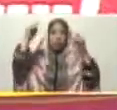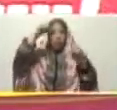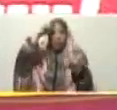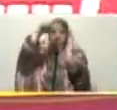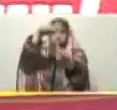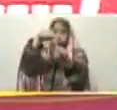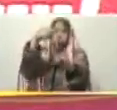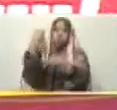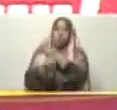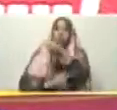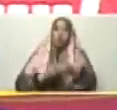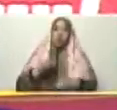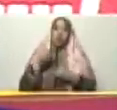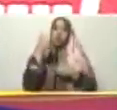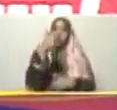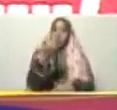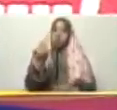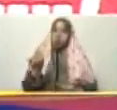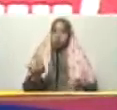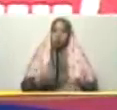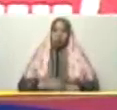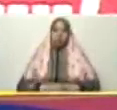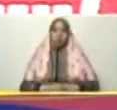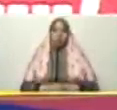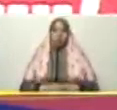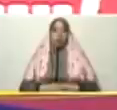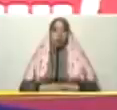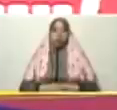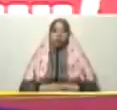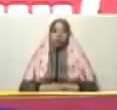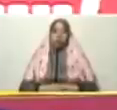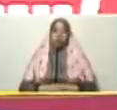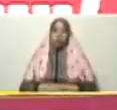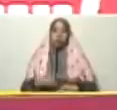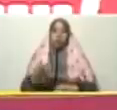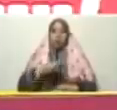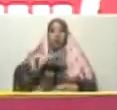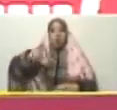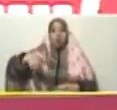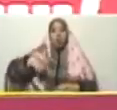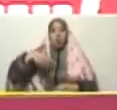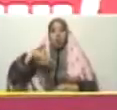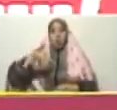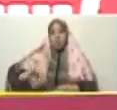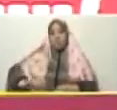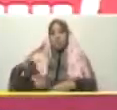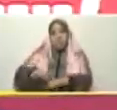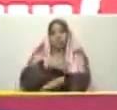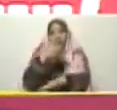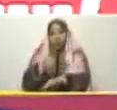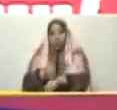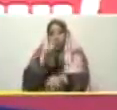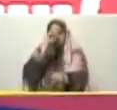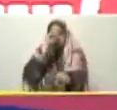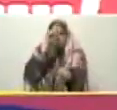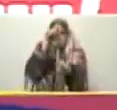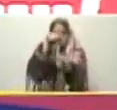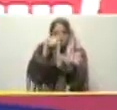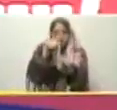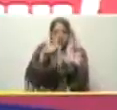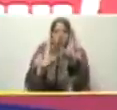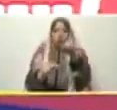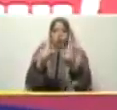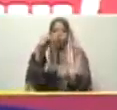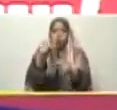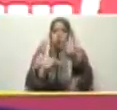que lo hacemos si nosotros ponemos el foco en reconstruir y construir